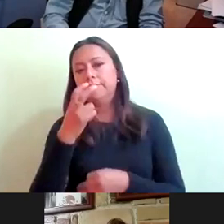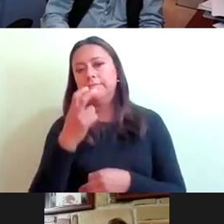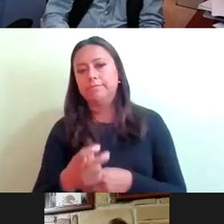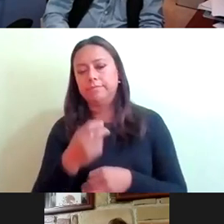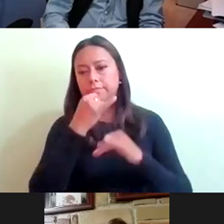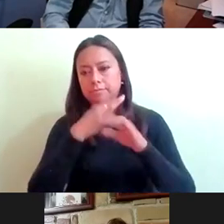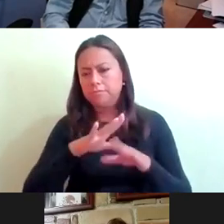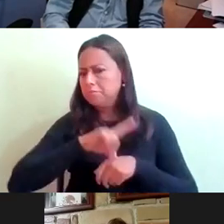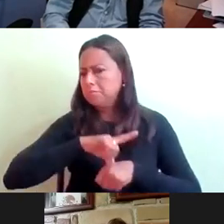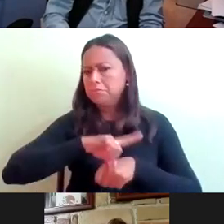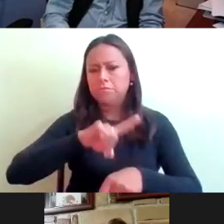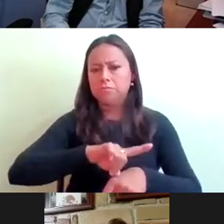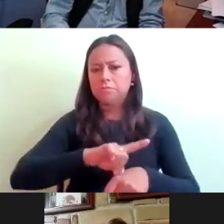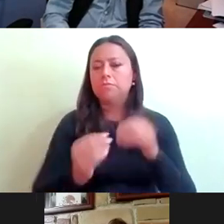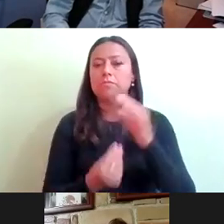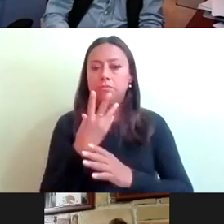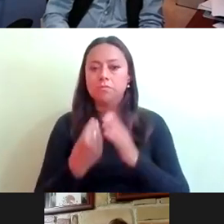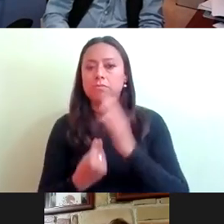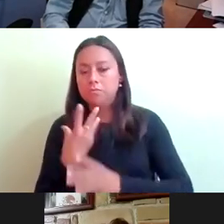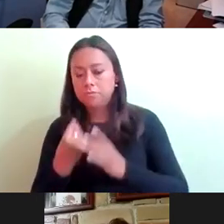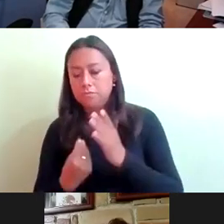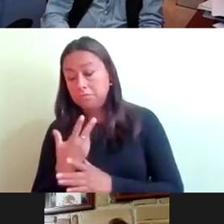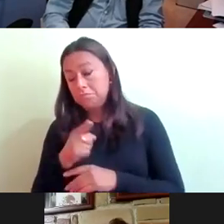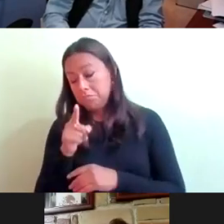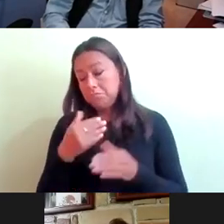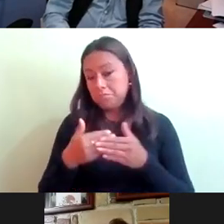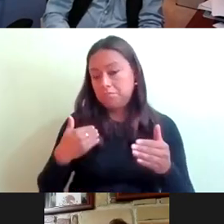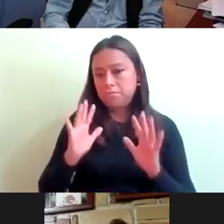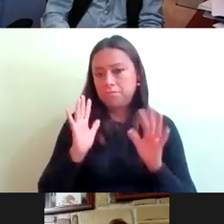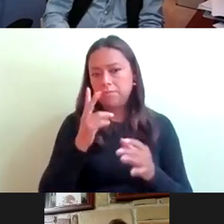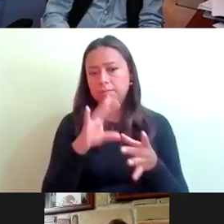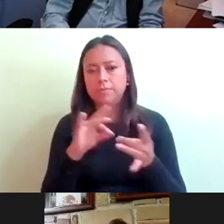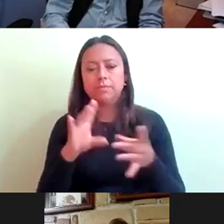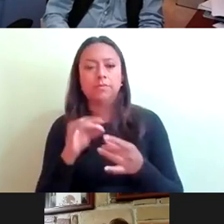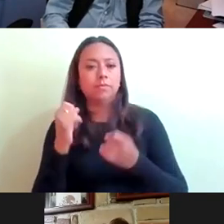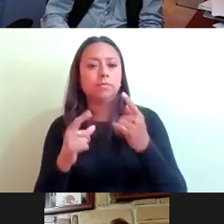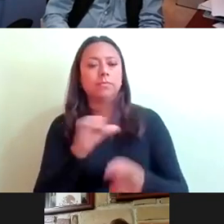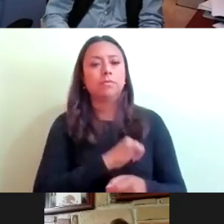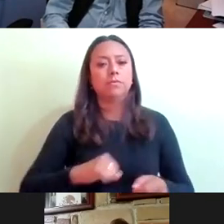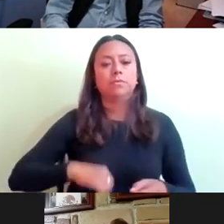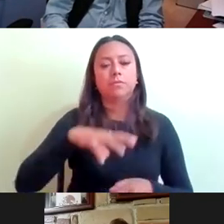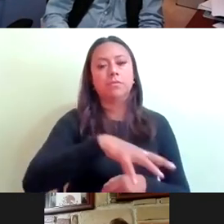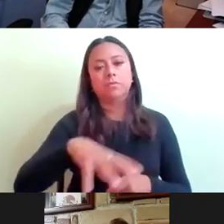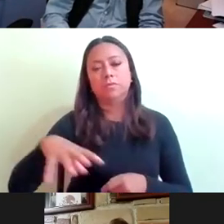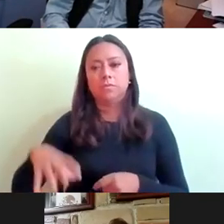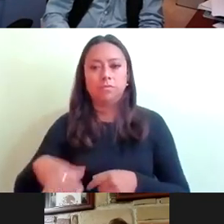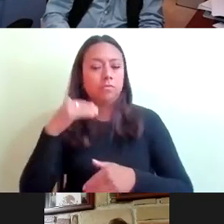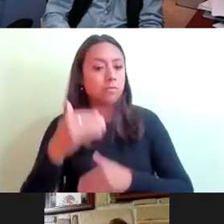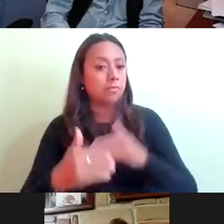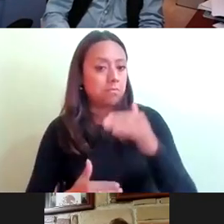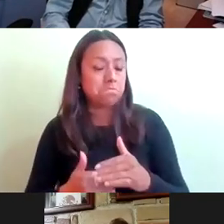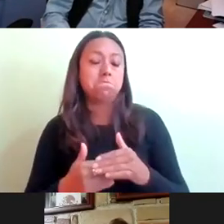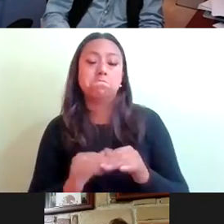va actualizando. Si bien, como usted ya lo comenta, en algunas alcaldías ya llevan un avance muy considerable o que ya